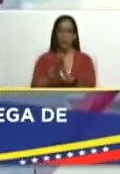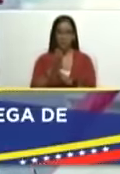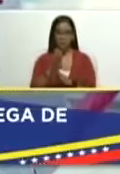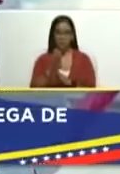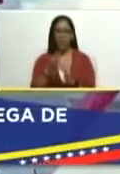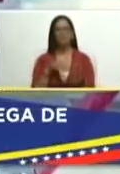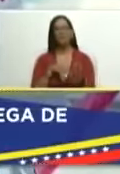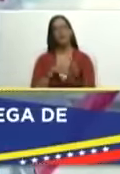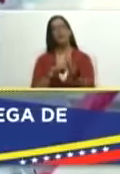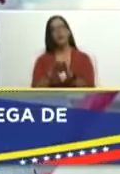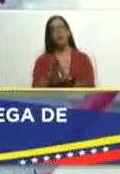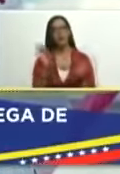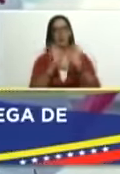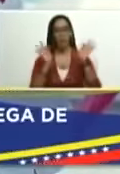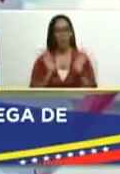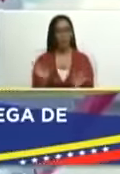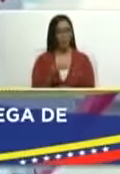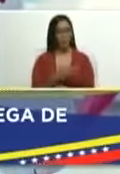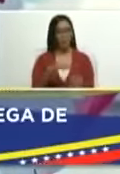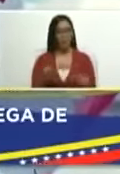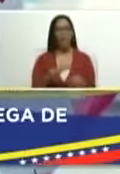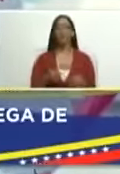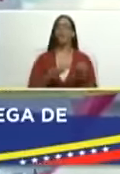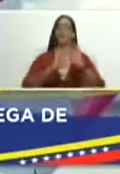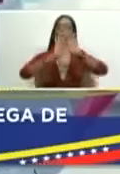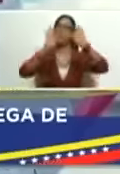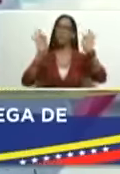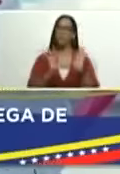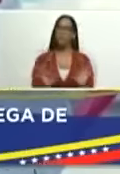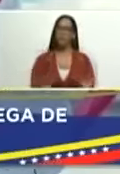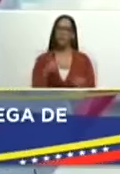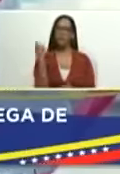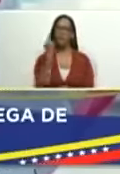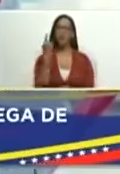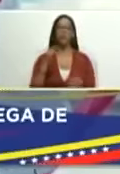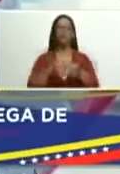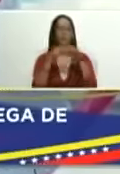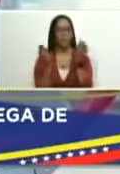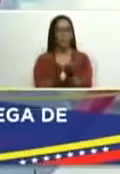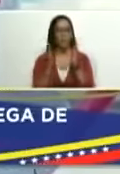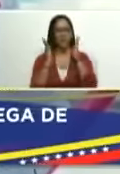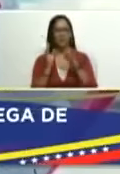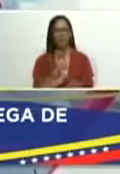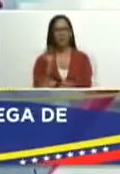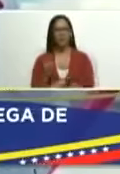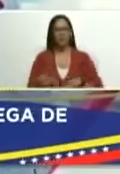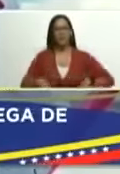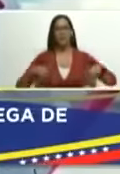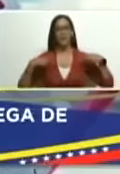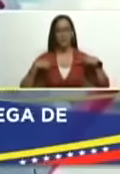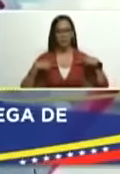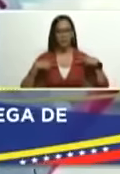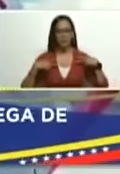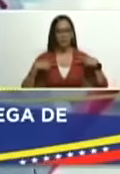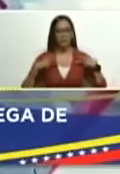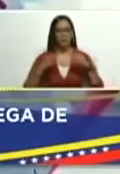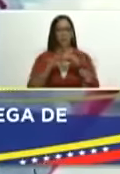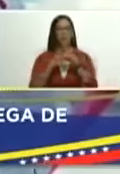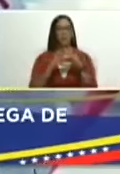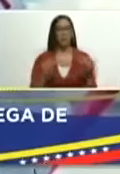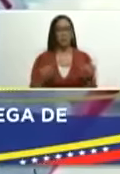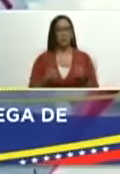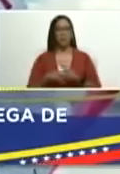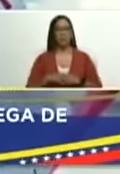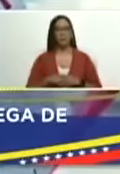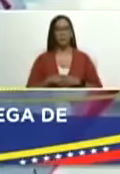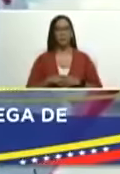salió adelante de manera ejemplar con un modelo único en el mundo para atender y proteger la vida de todos y de